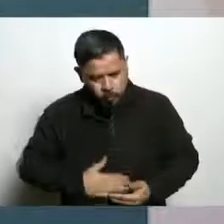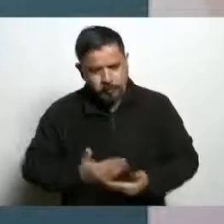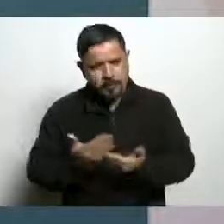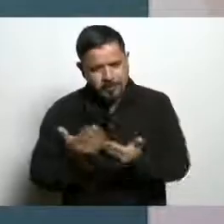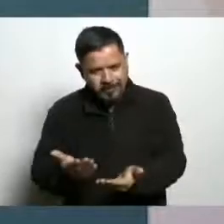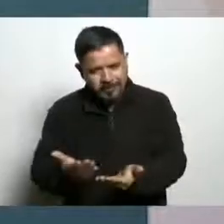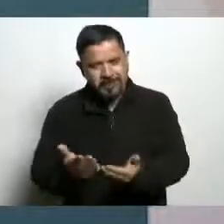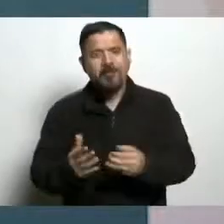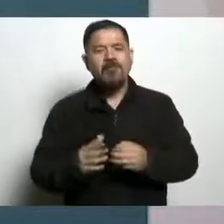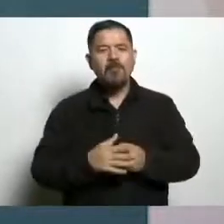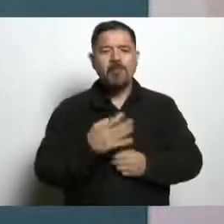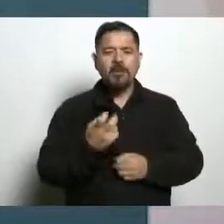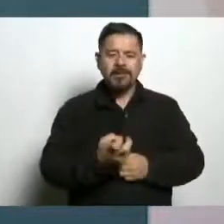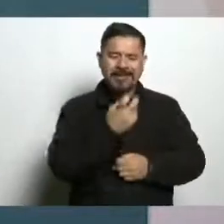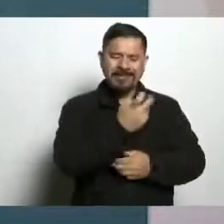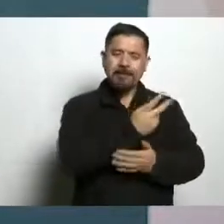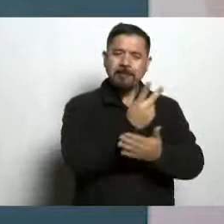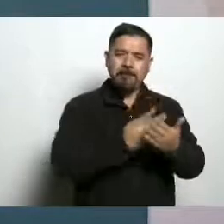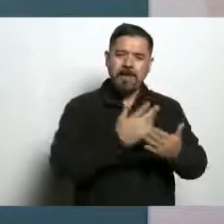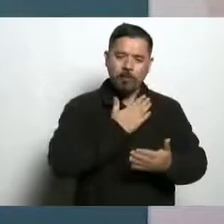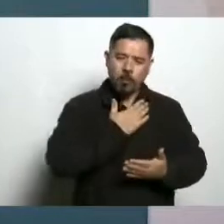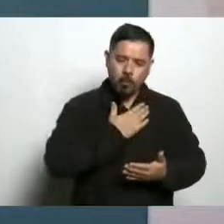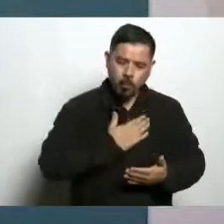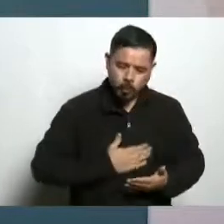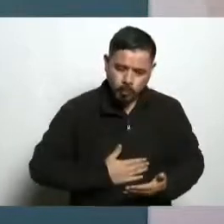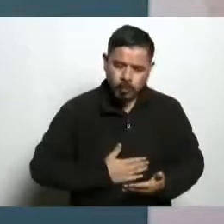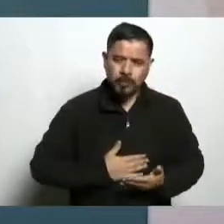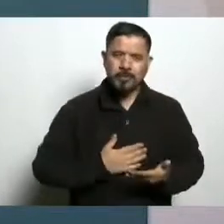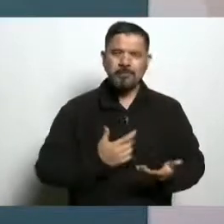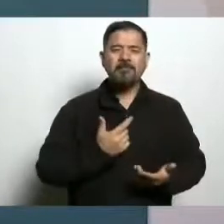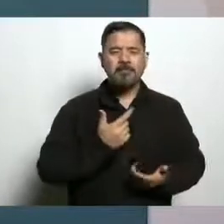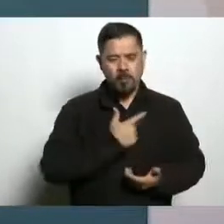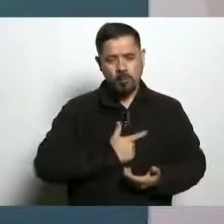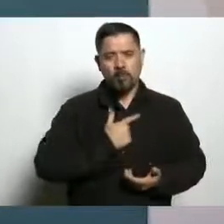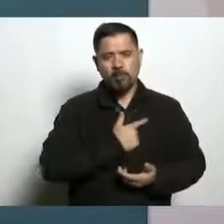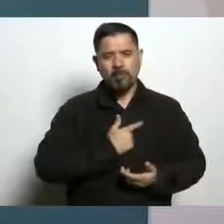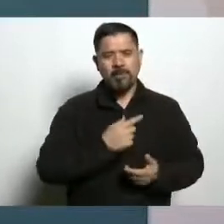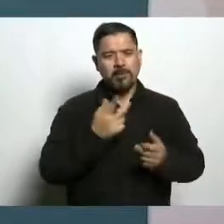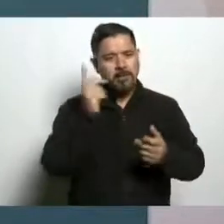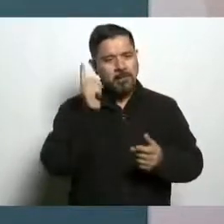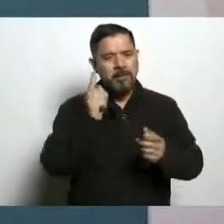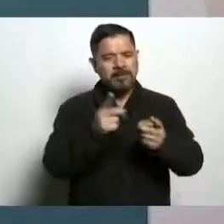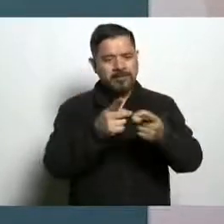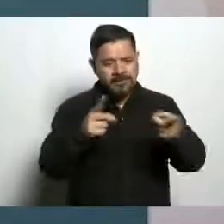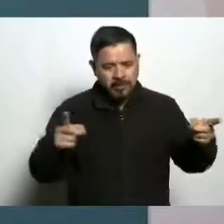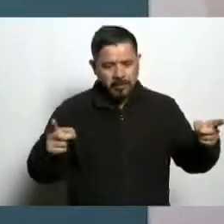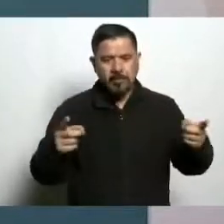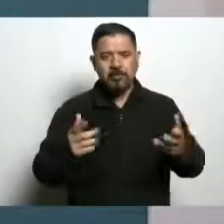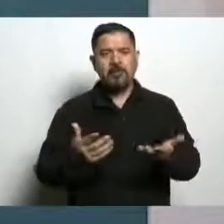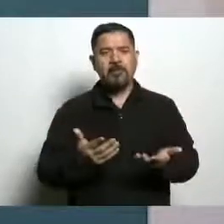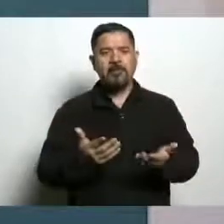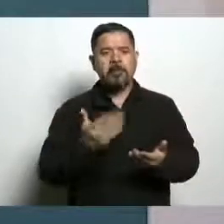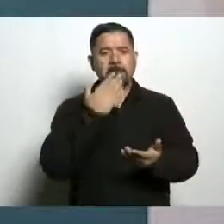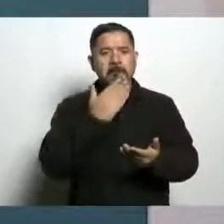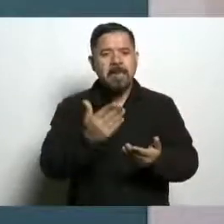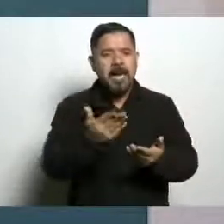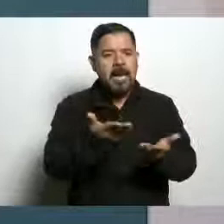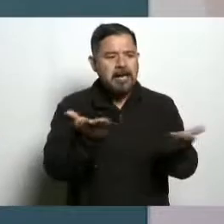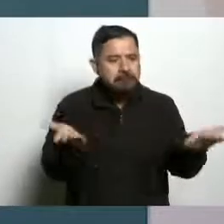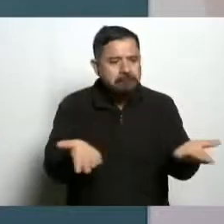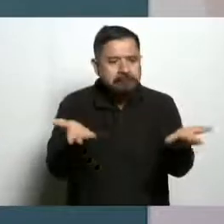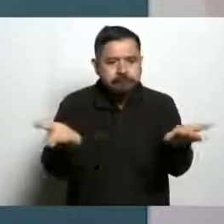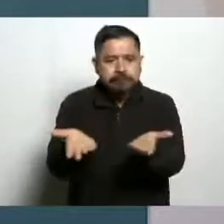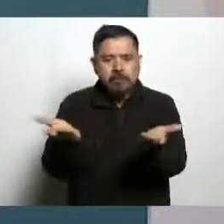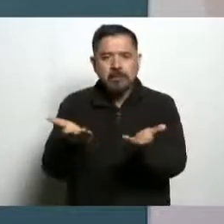este plan de desarrollo, de bienestar, de justicia